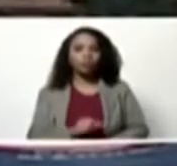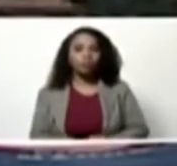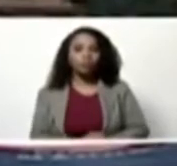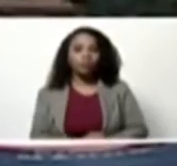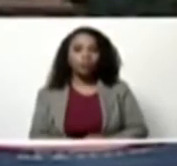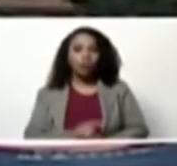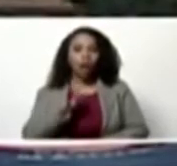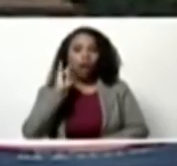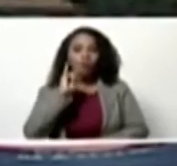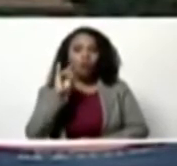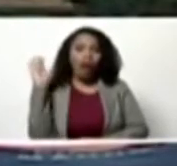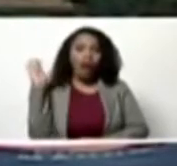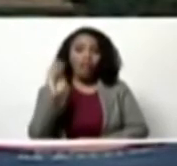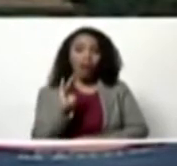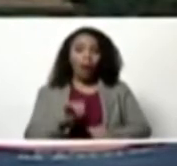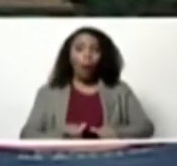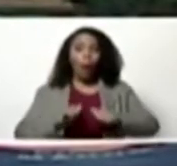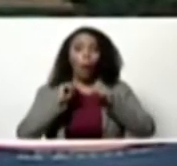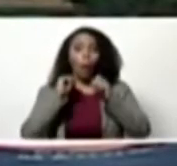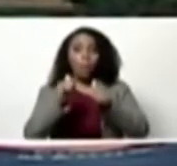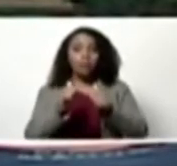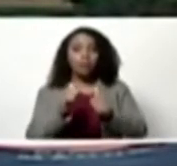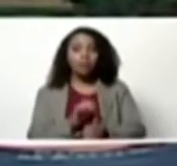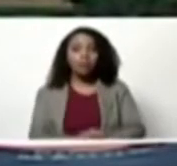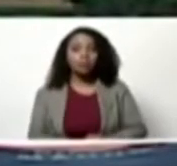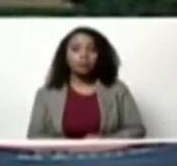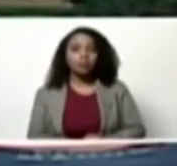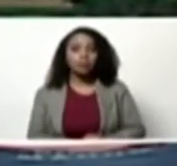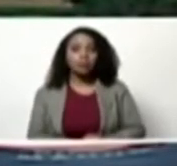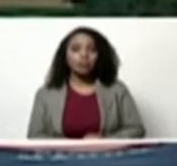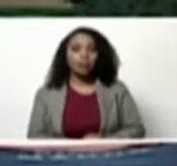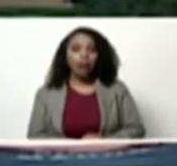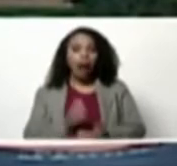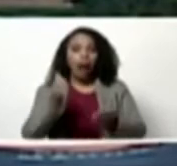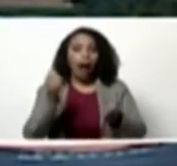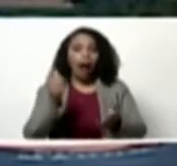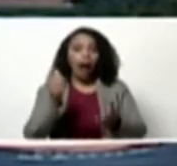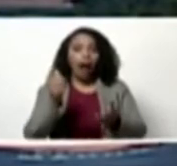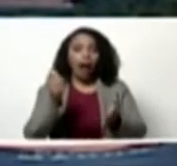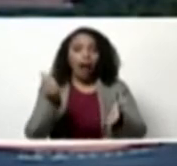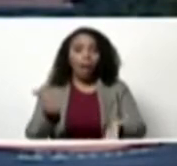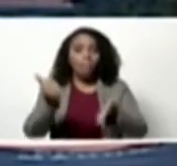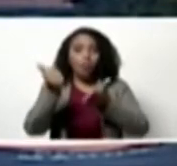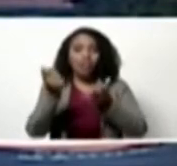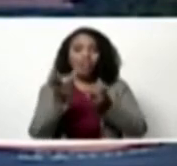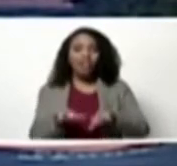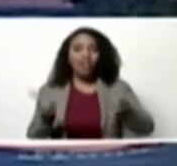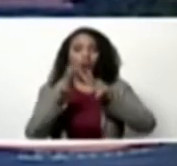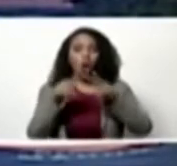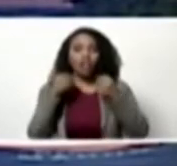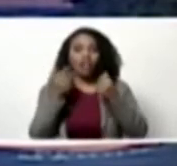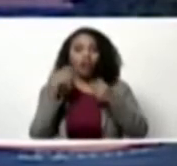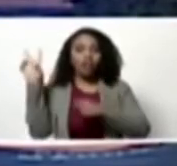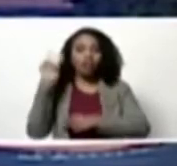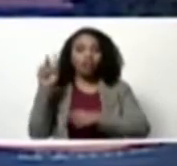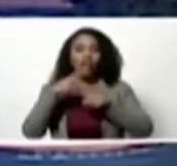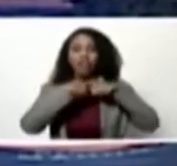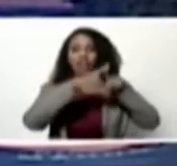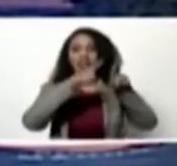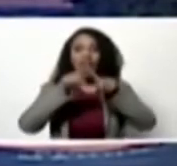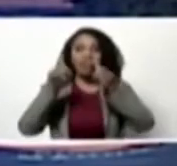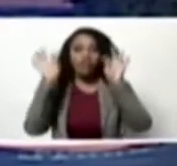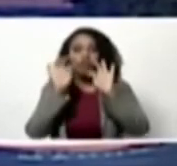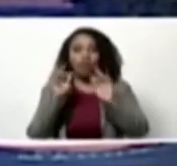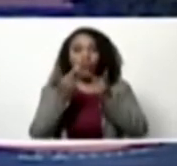el presidente de venezuela nicolás maduro anunció que el pais ofertará a través de bolsas locales hasta el